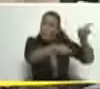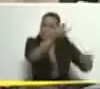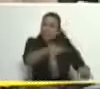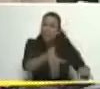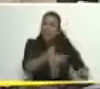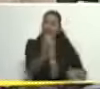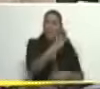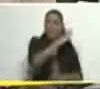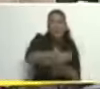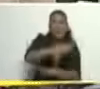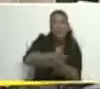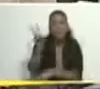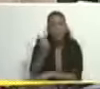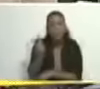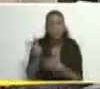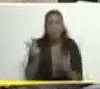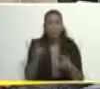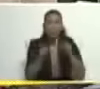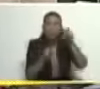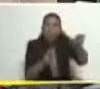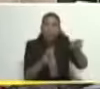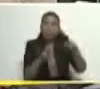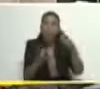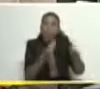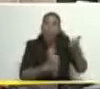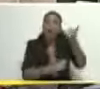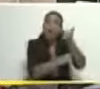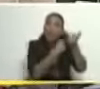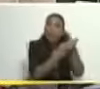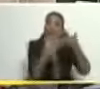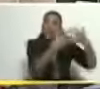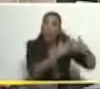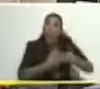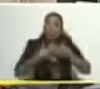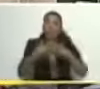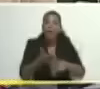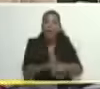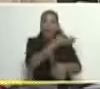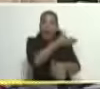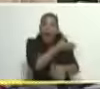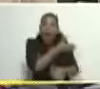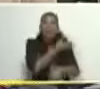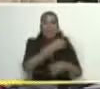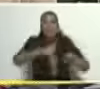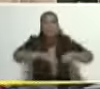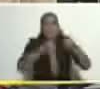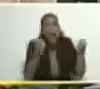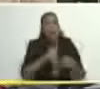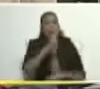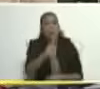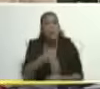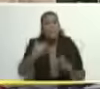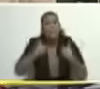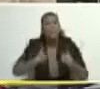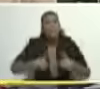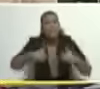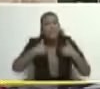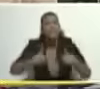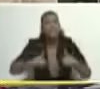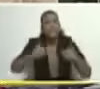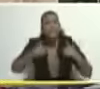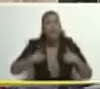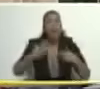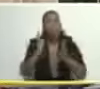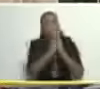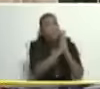States beating up on you, porque usted suffering. Ha apoyado a Estados he Unidos suffering. Que le ha hecho sufriendo, diciéndole,